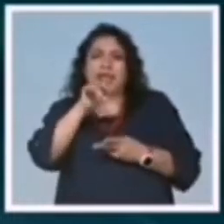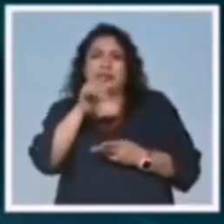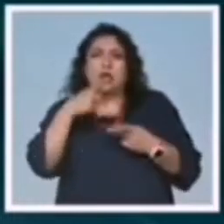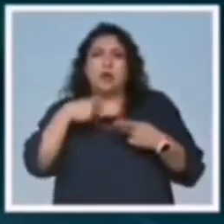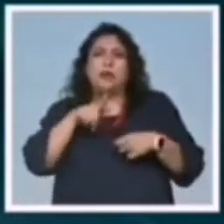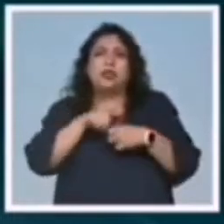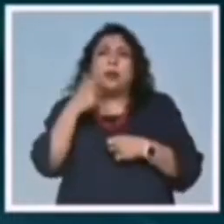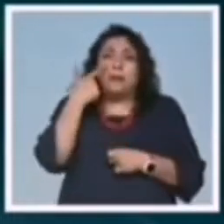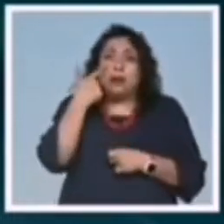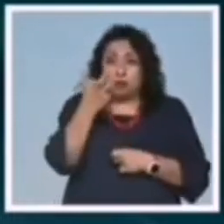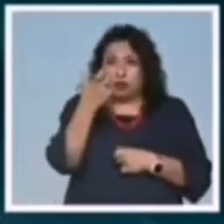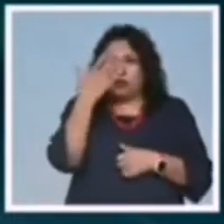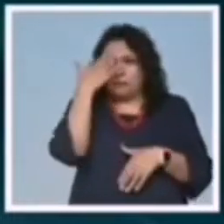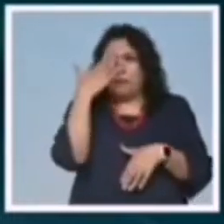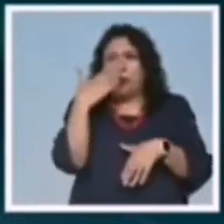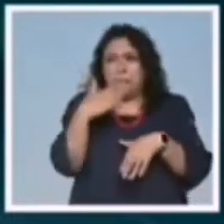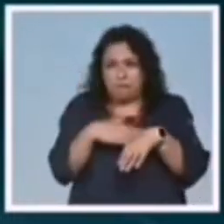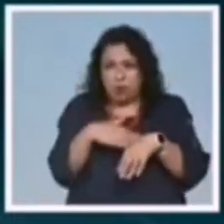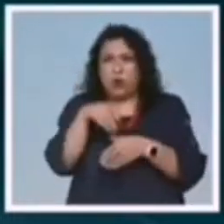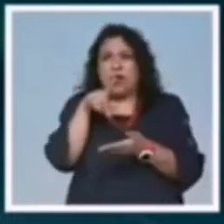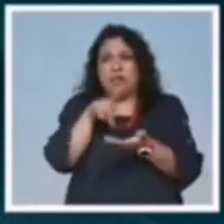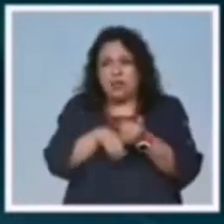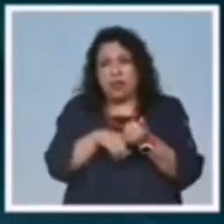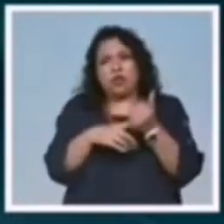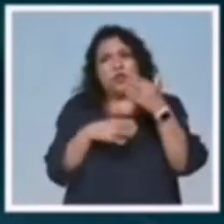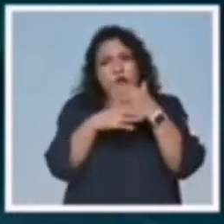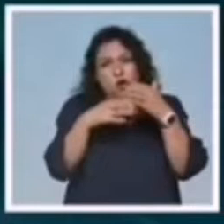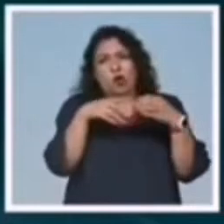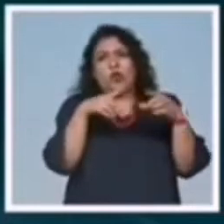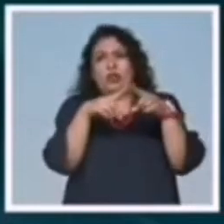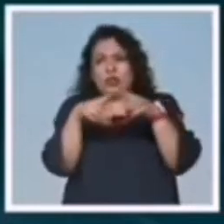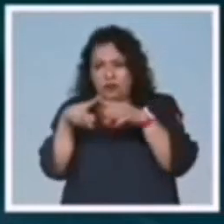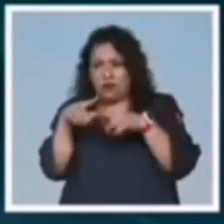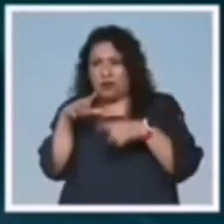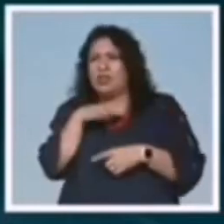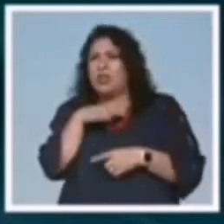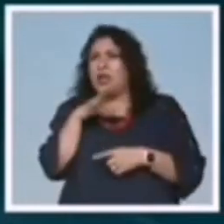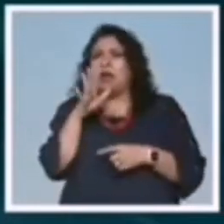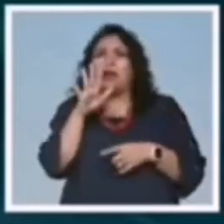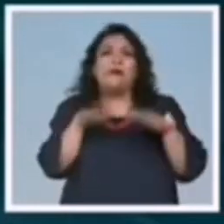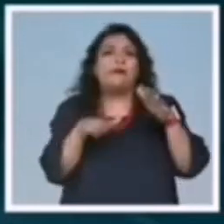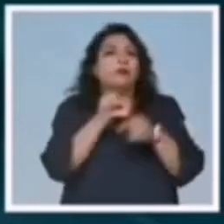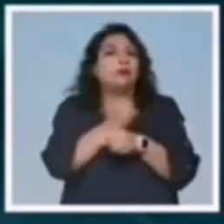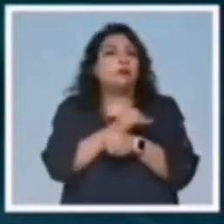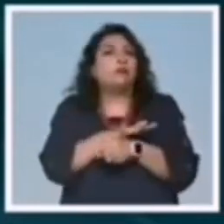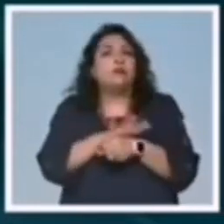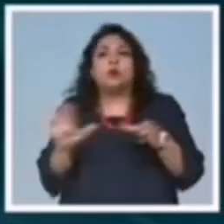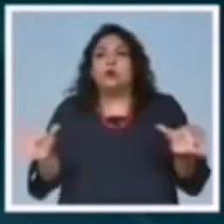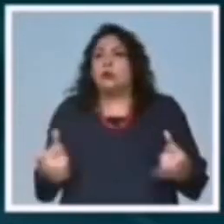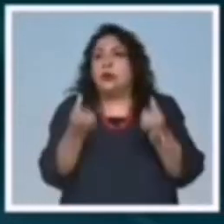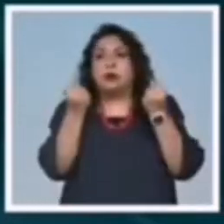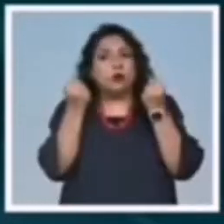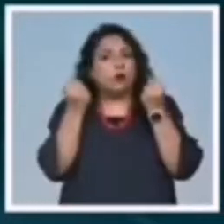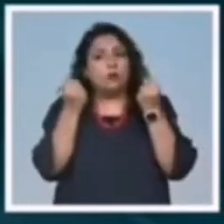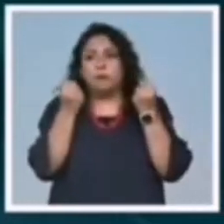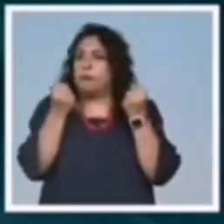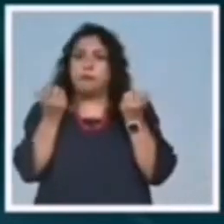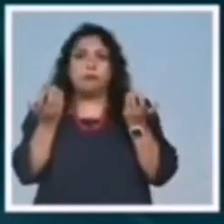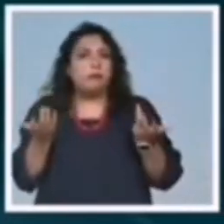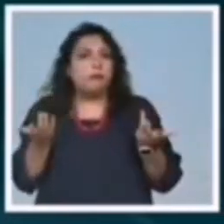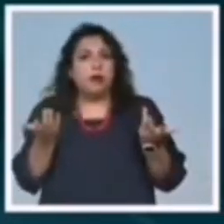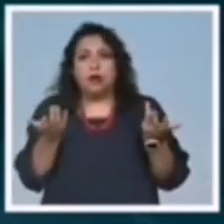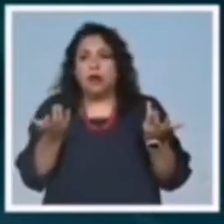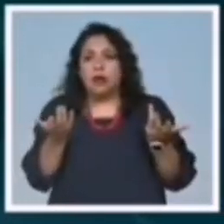cómo esa memoria que está contenida en esos objetos a veces ya es imposible de recuperar. ¿Por qué? Porque